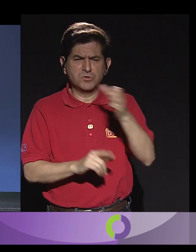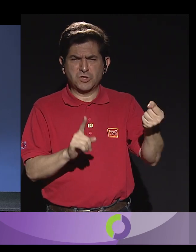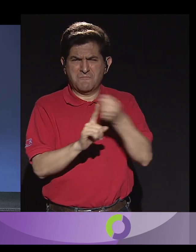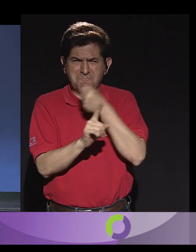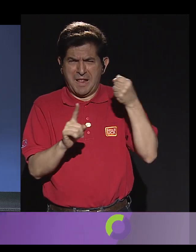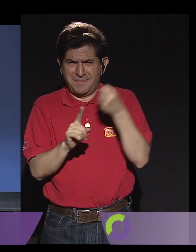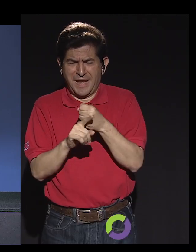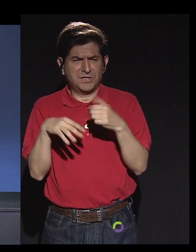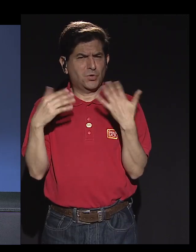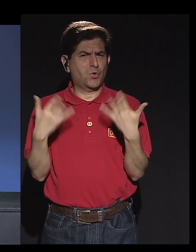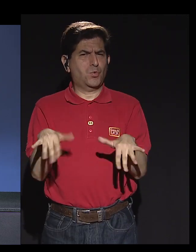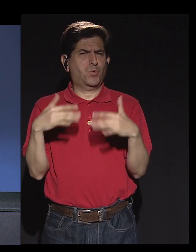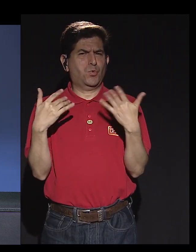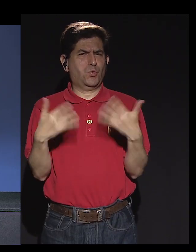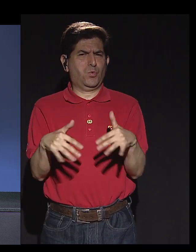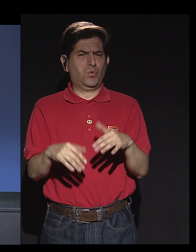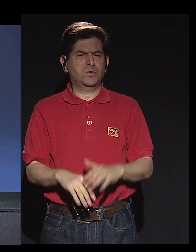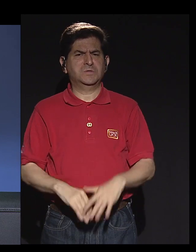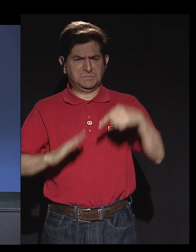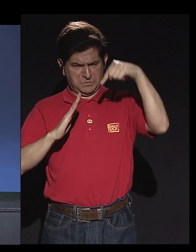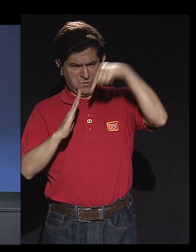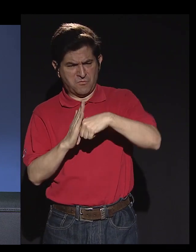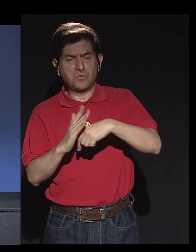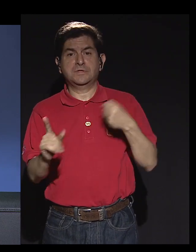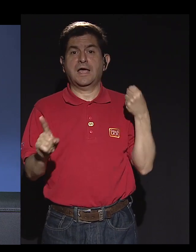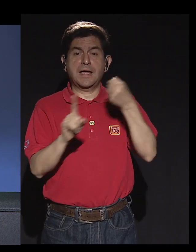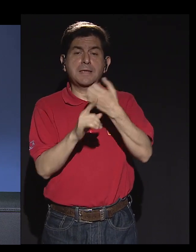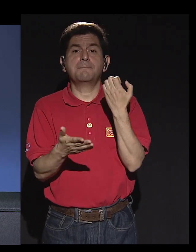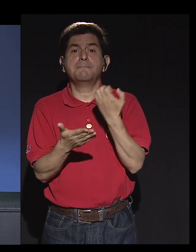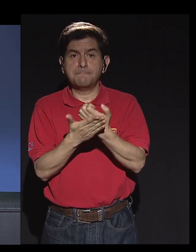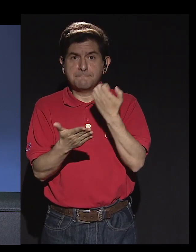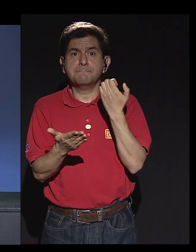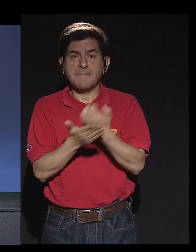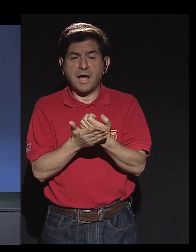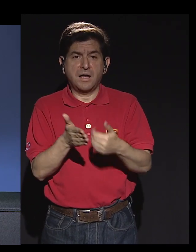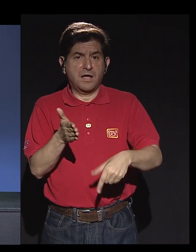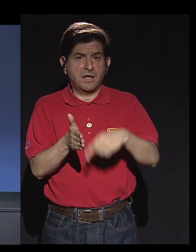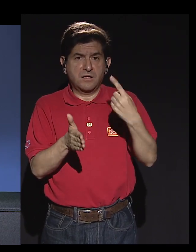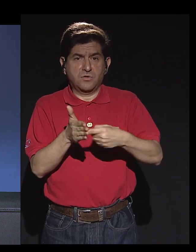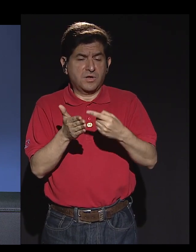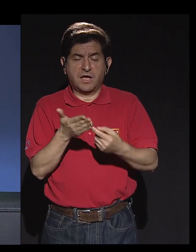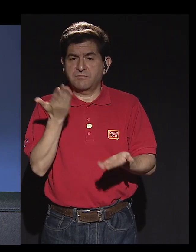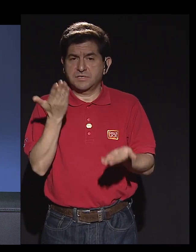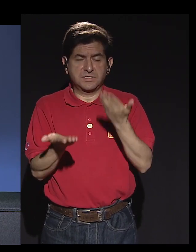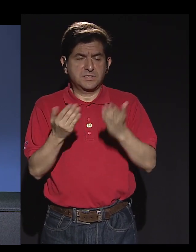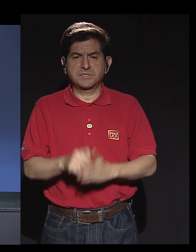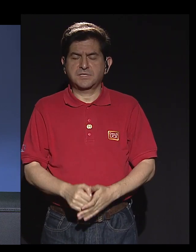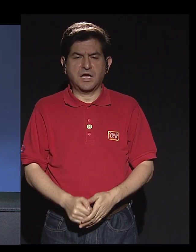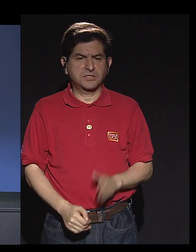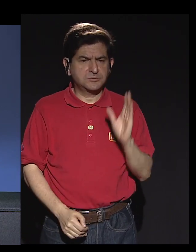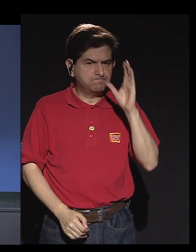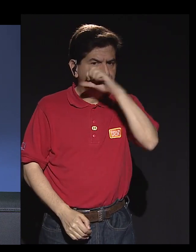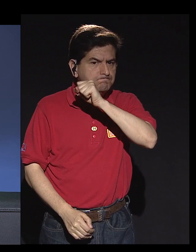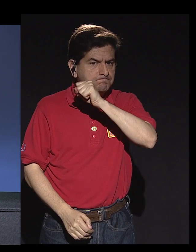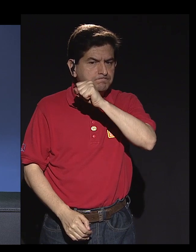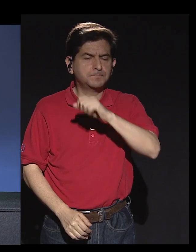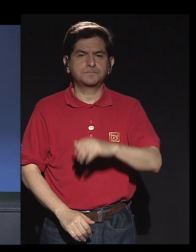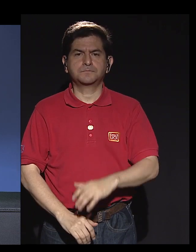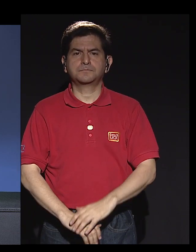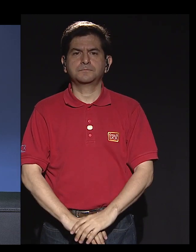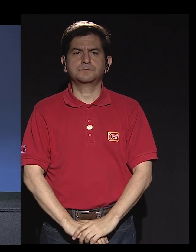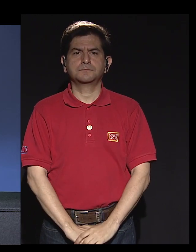maltrato son muy grandes, muy graves, y tienen un impacto económico que muchas veces también no se mide.